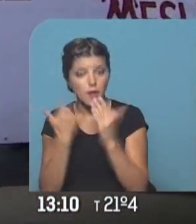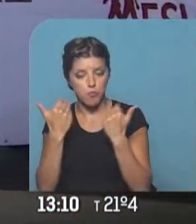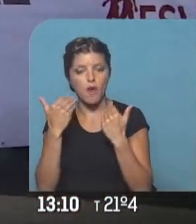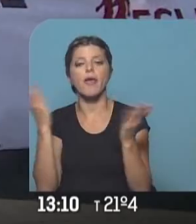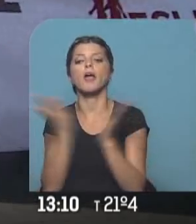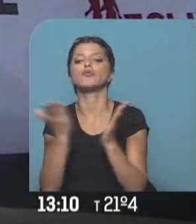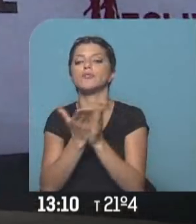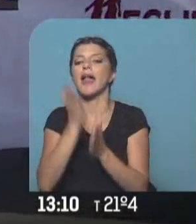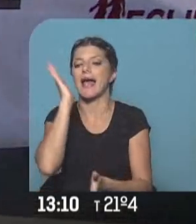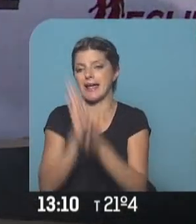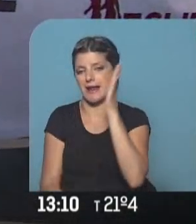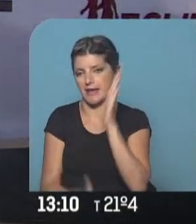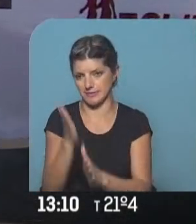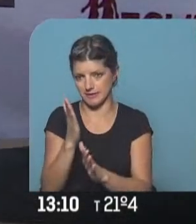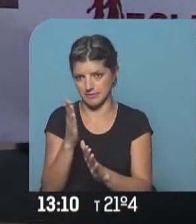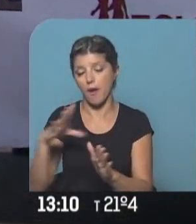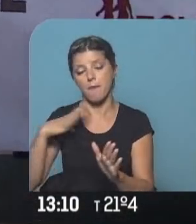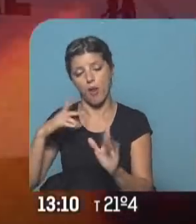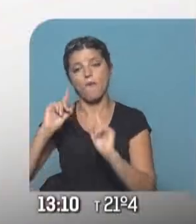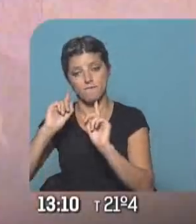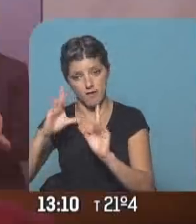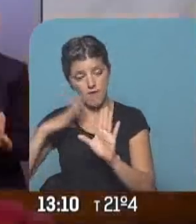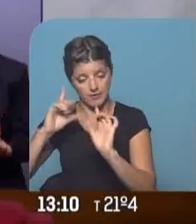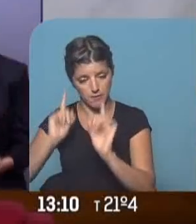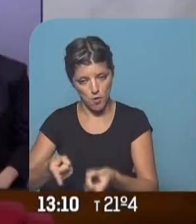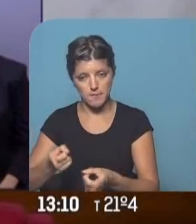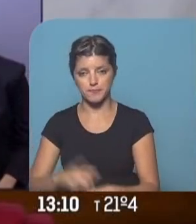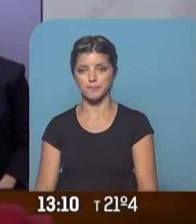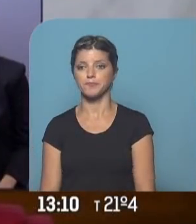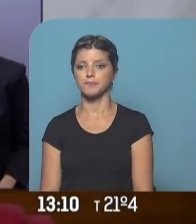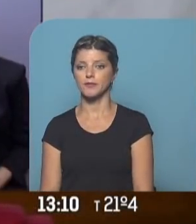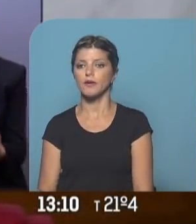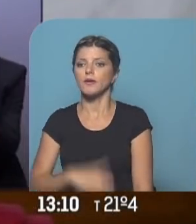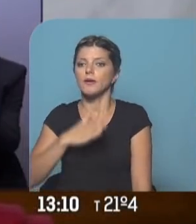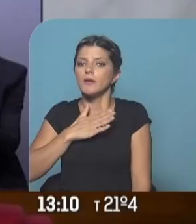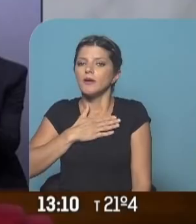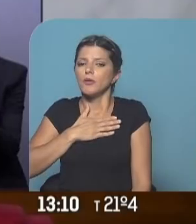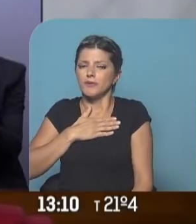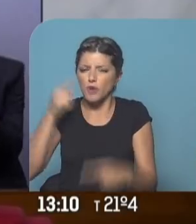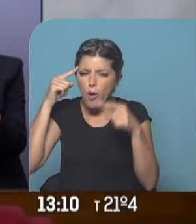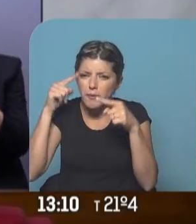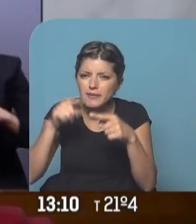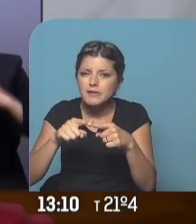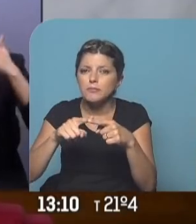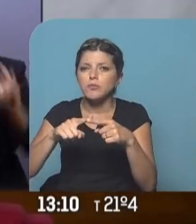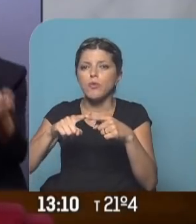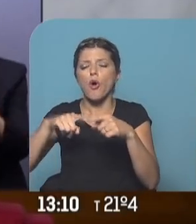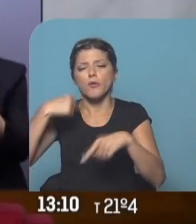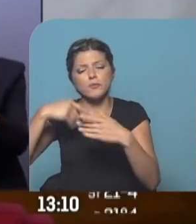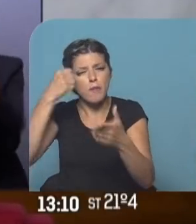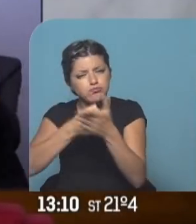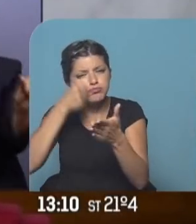cursar sin pagar los estudios superiores. Nuestro anhelo sigue siendo avanzar hacia la gratuidad